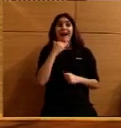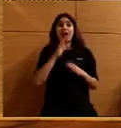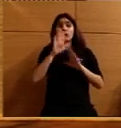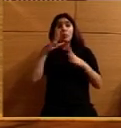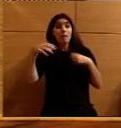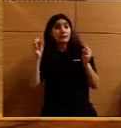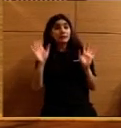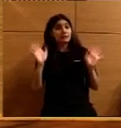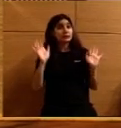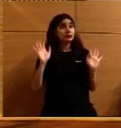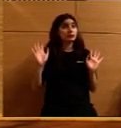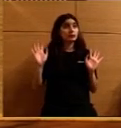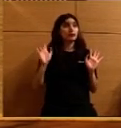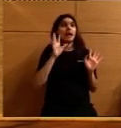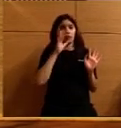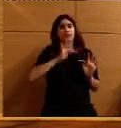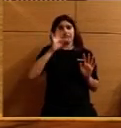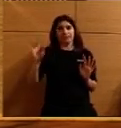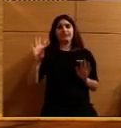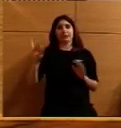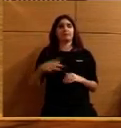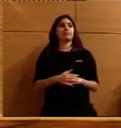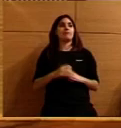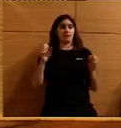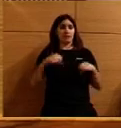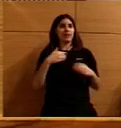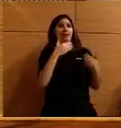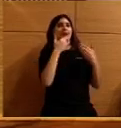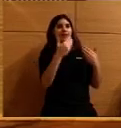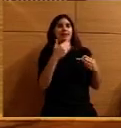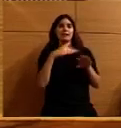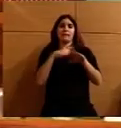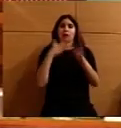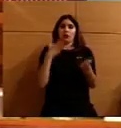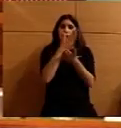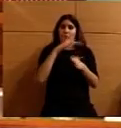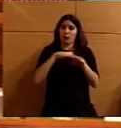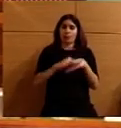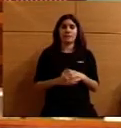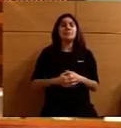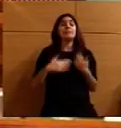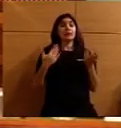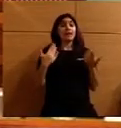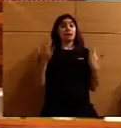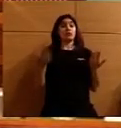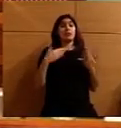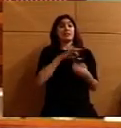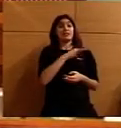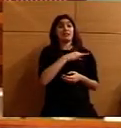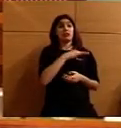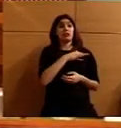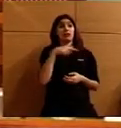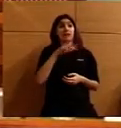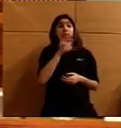Alguna cosa del... Ara sí, senyora Atzuara. Vale, gràcies i perdone la interrupció. Entonces, senyor Ramiro,